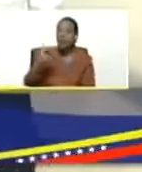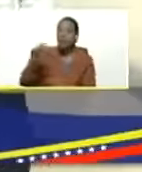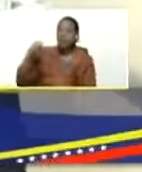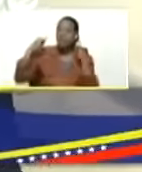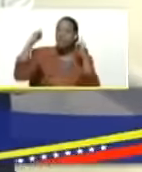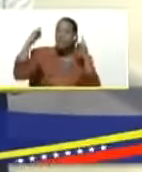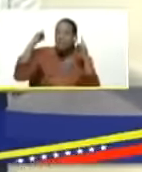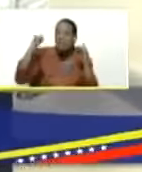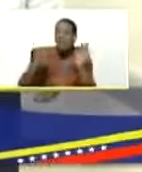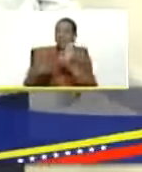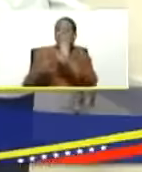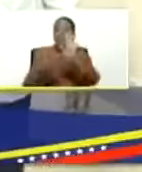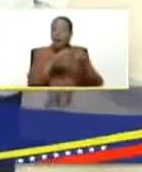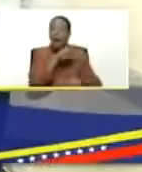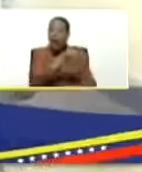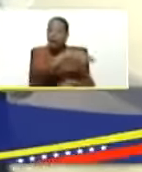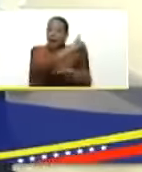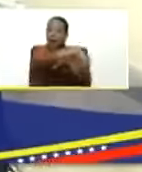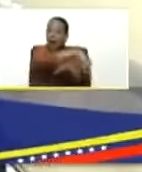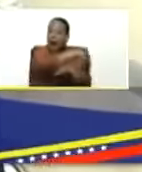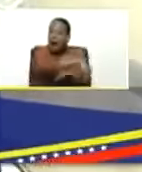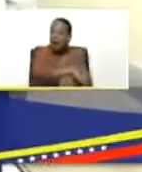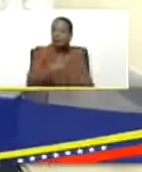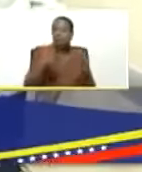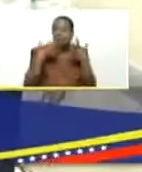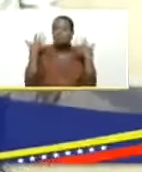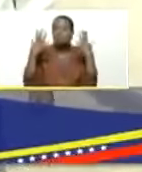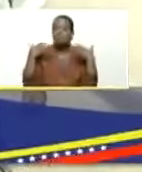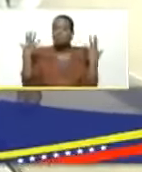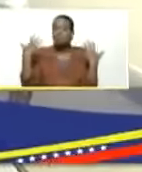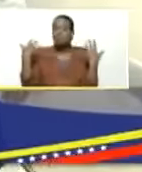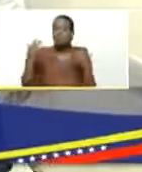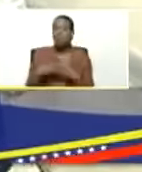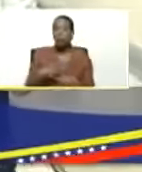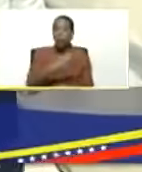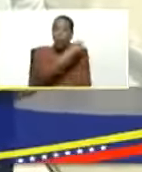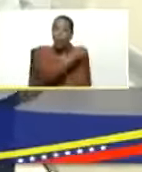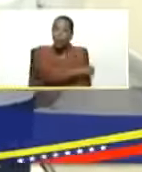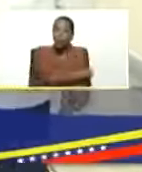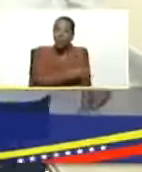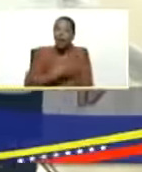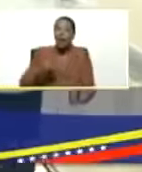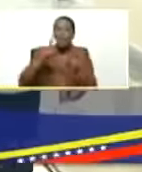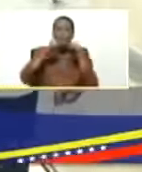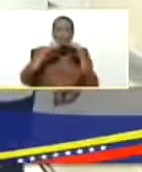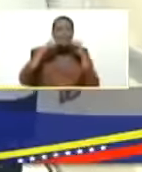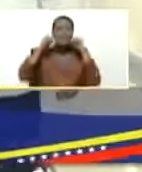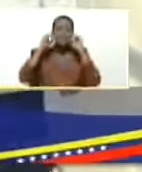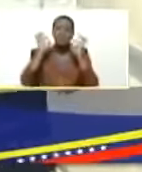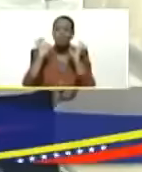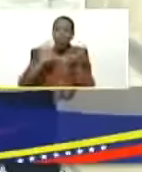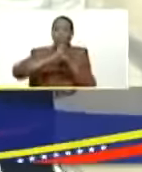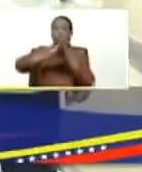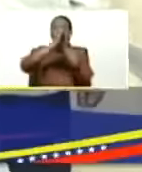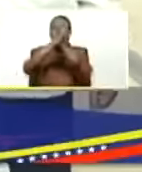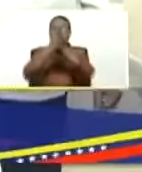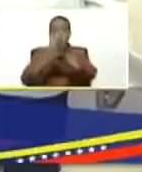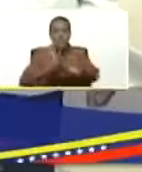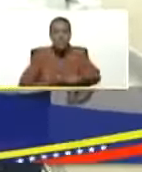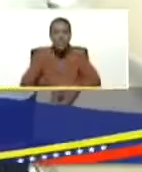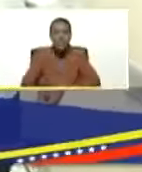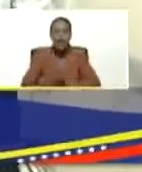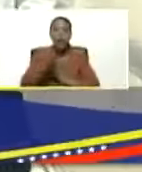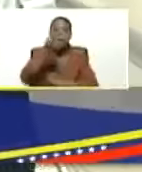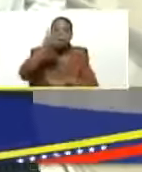fiesta y se lo acaba de demostrar con este hermoso hospital que fue concluido en